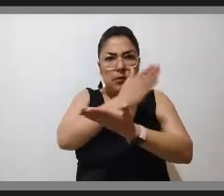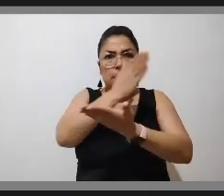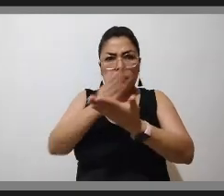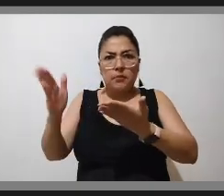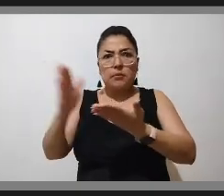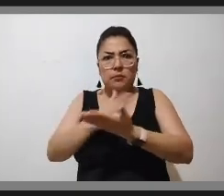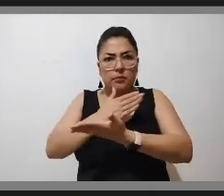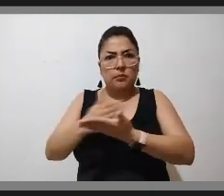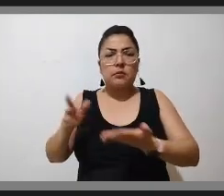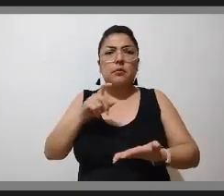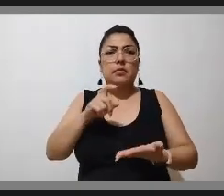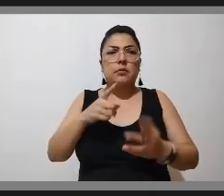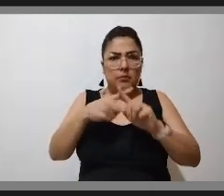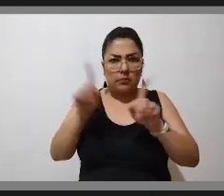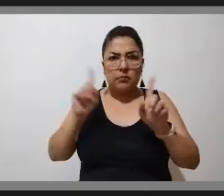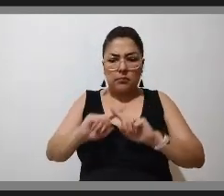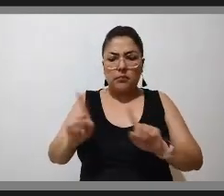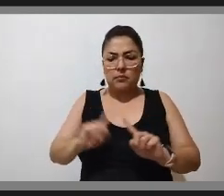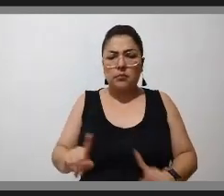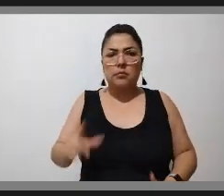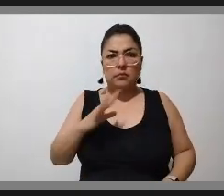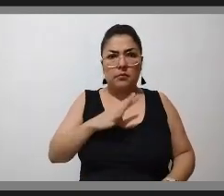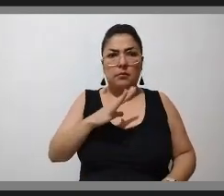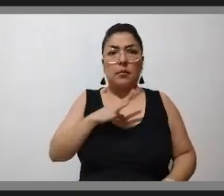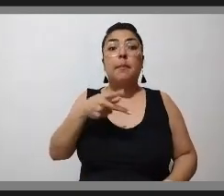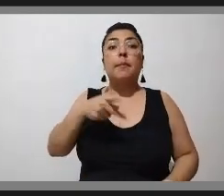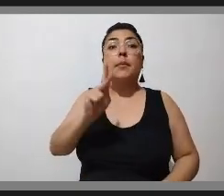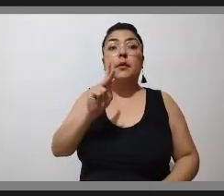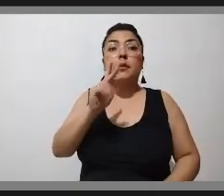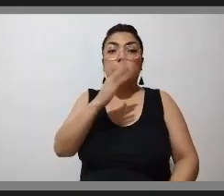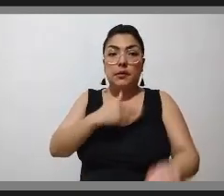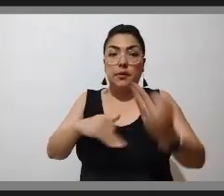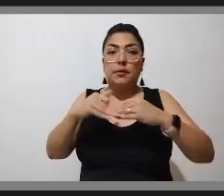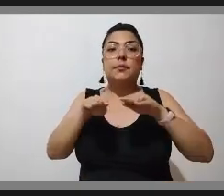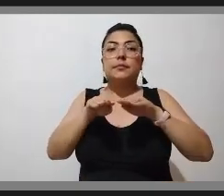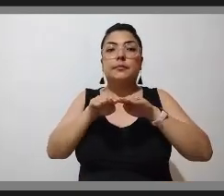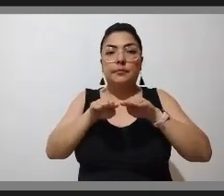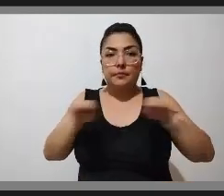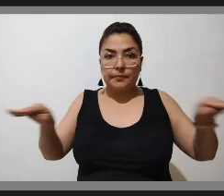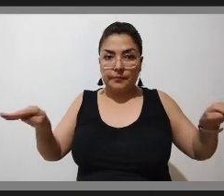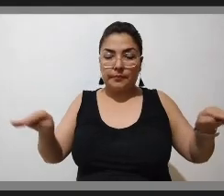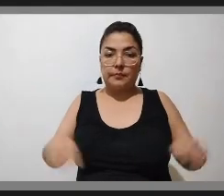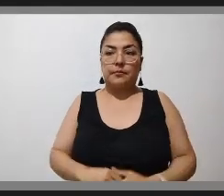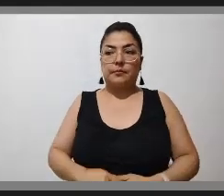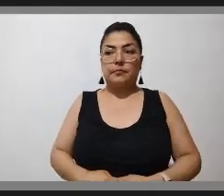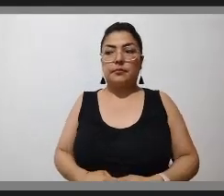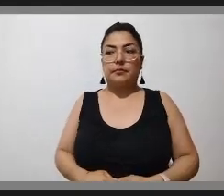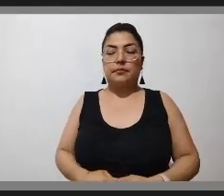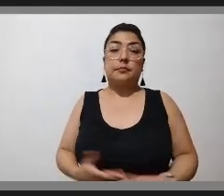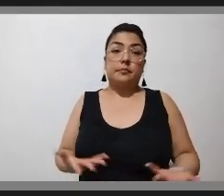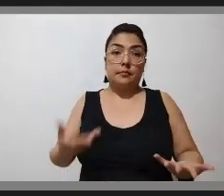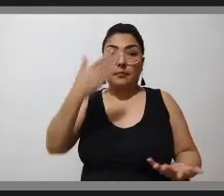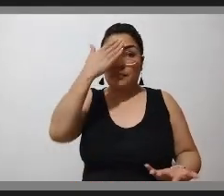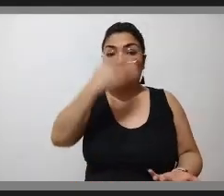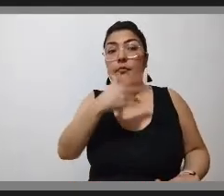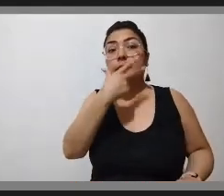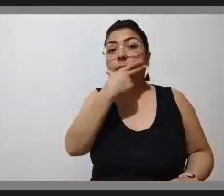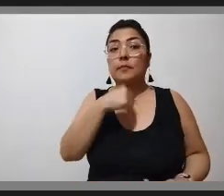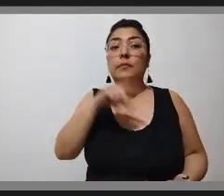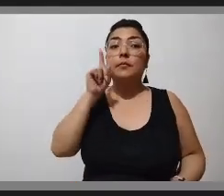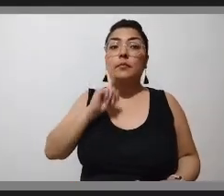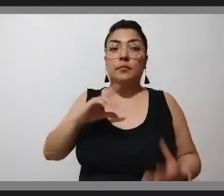de hombre y mujer, entre los géneros femenino y masculino, porque esas son las diferencias que tenemos